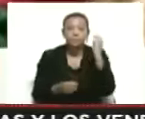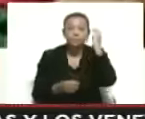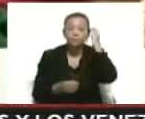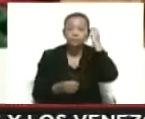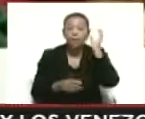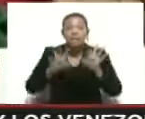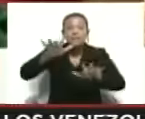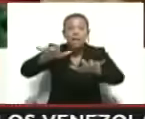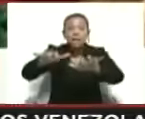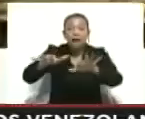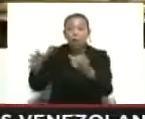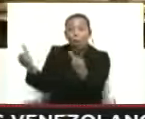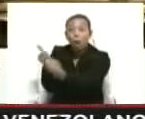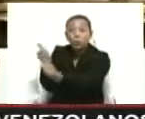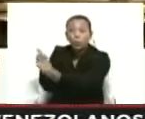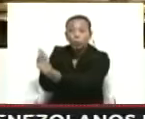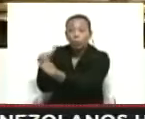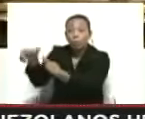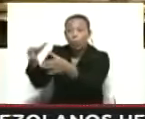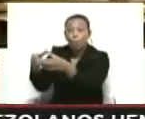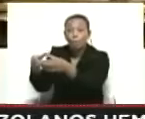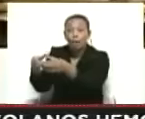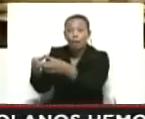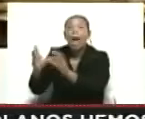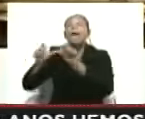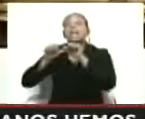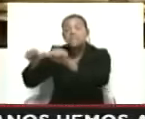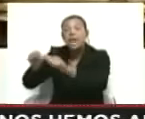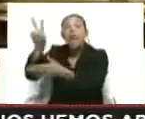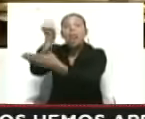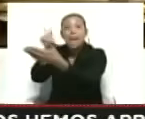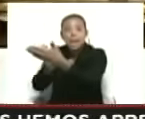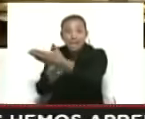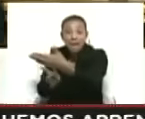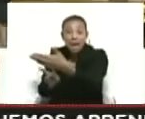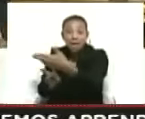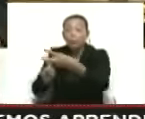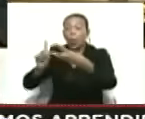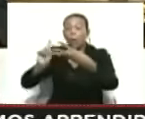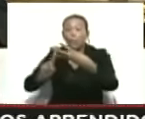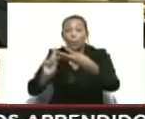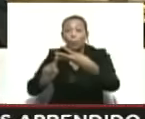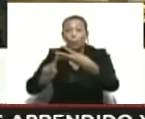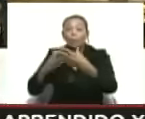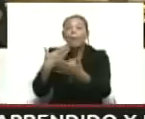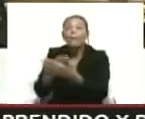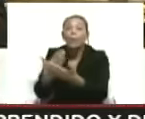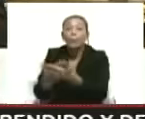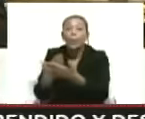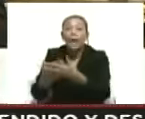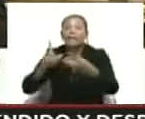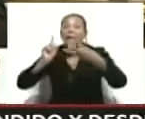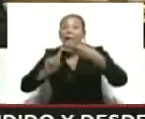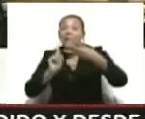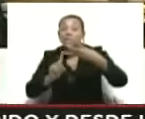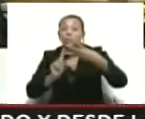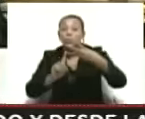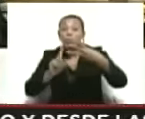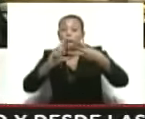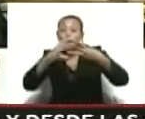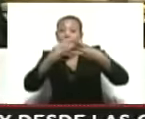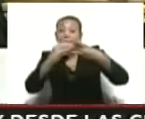Ciudadano secretario accidental, sírvase por favor leer las propuestas para la